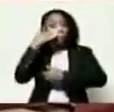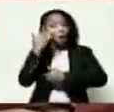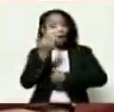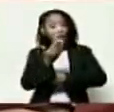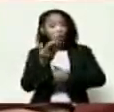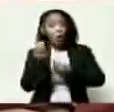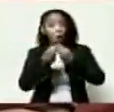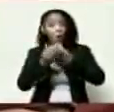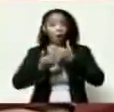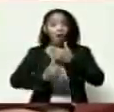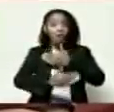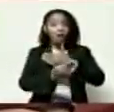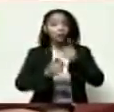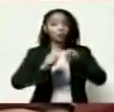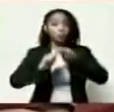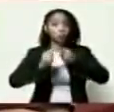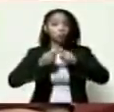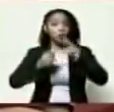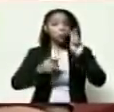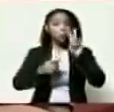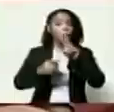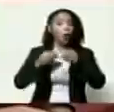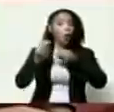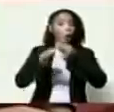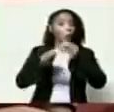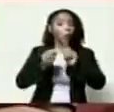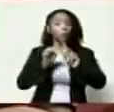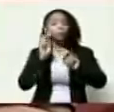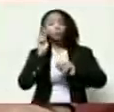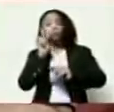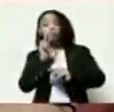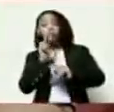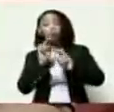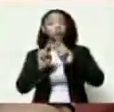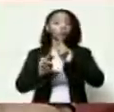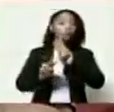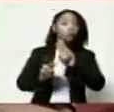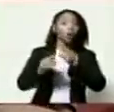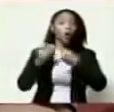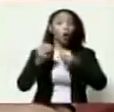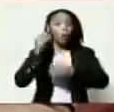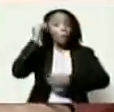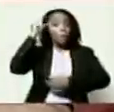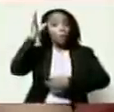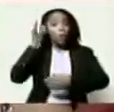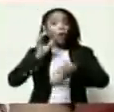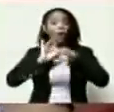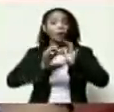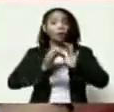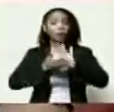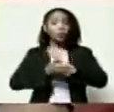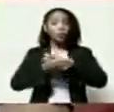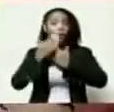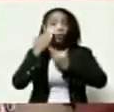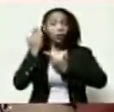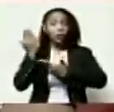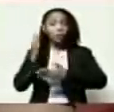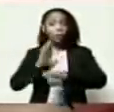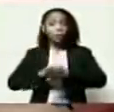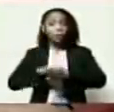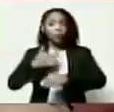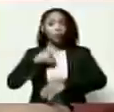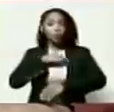cosas. Vamos a ver cómo son capaces de interpretar. Ahora, lo que nosotros hemos